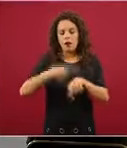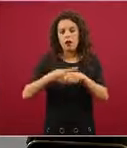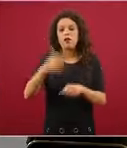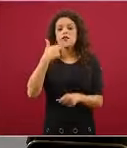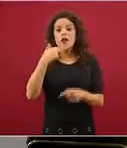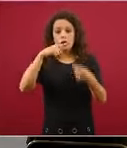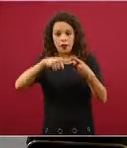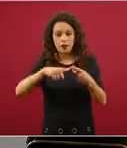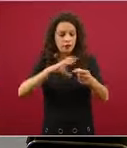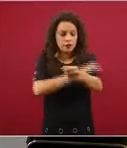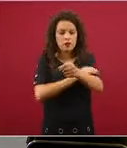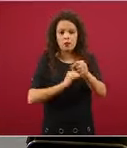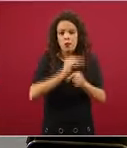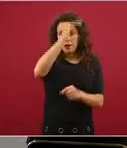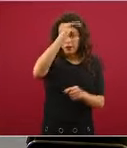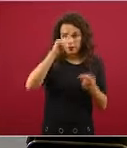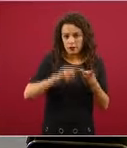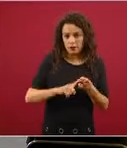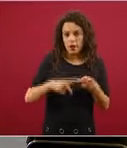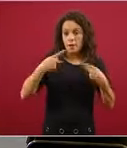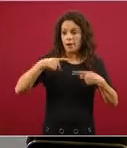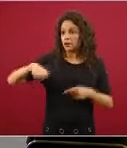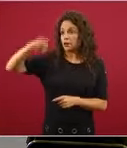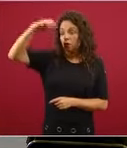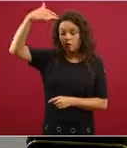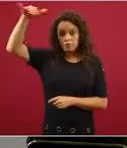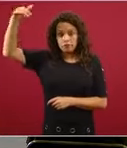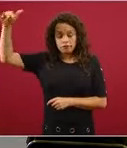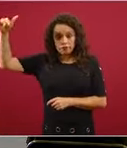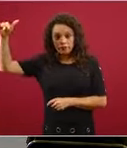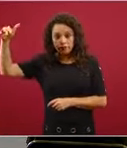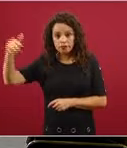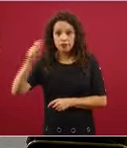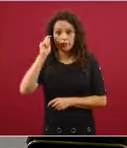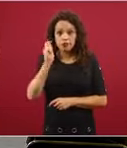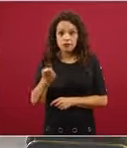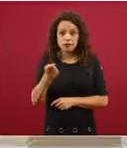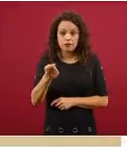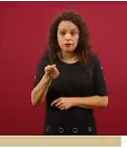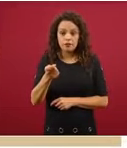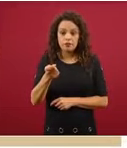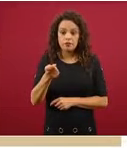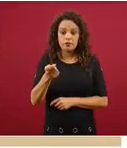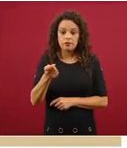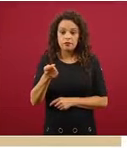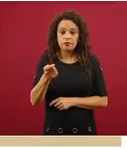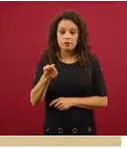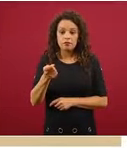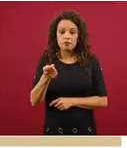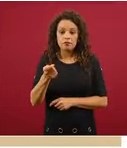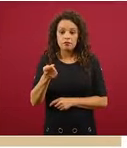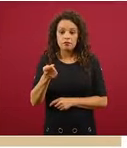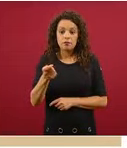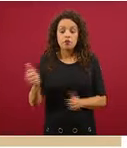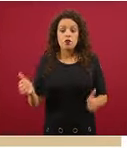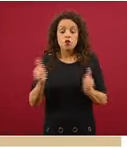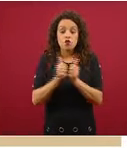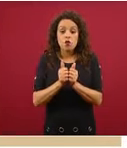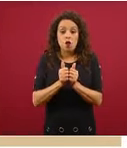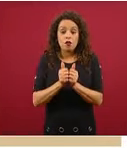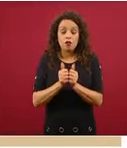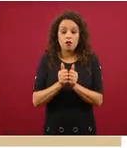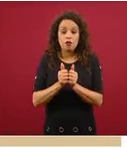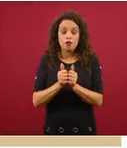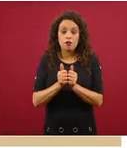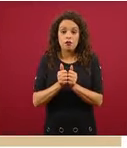mayores que además generalmente se pueden acompañar esta condición de ser persona adulta mayor con alguna otra